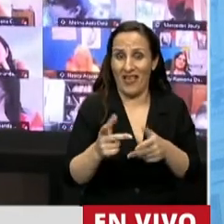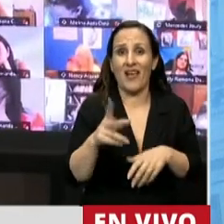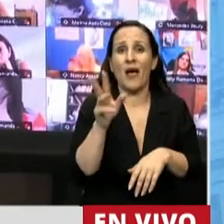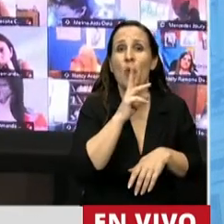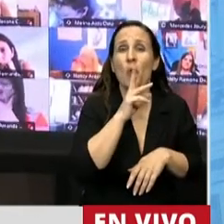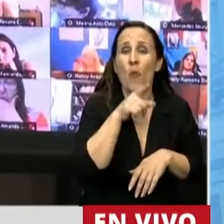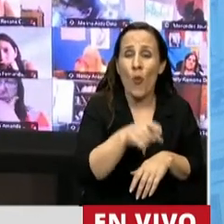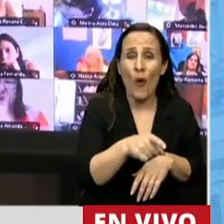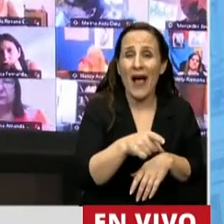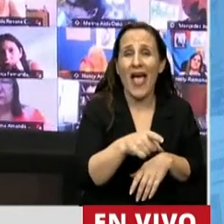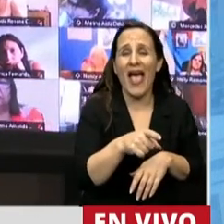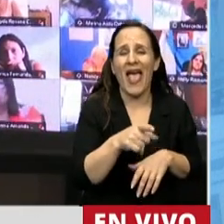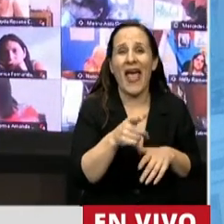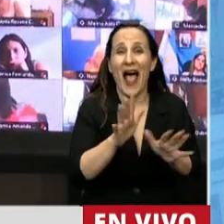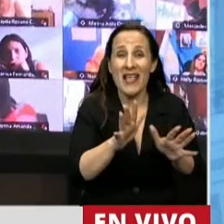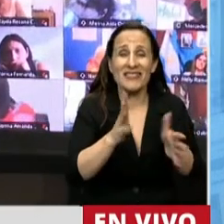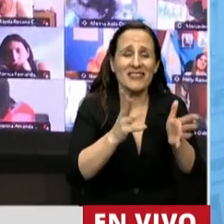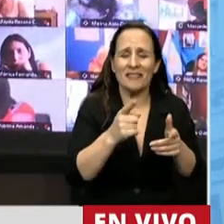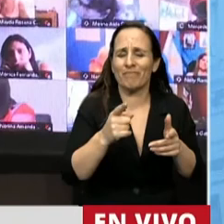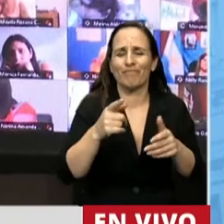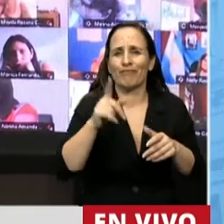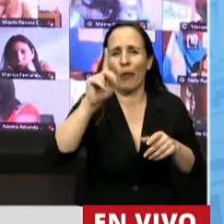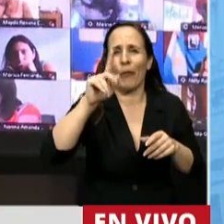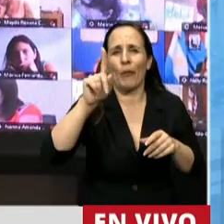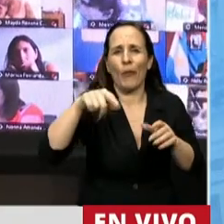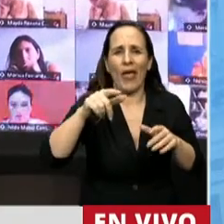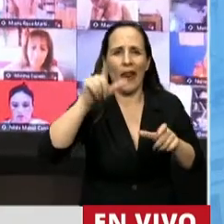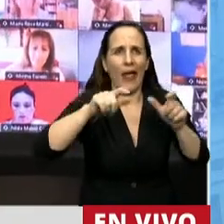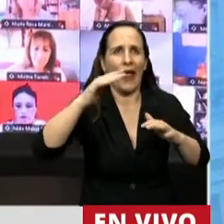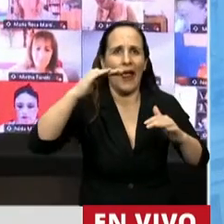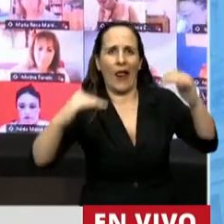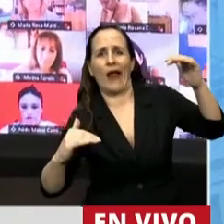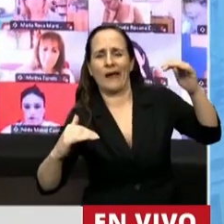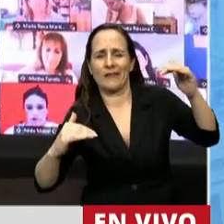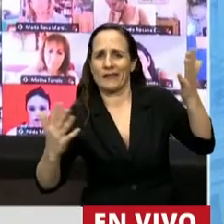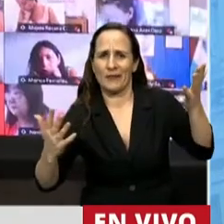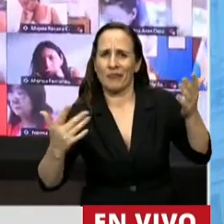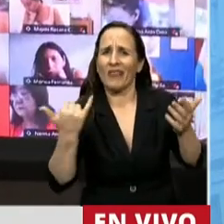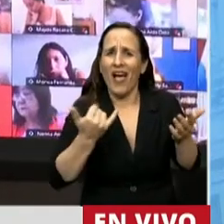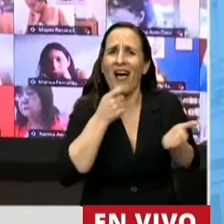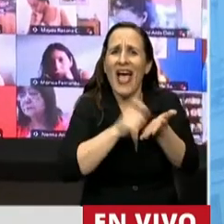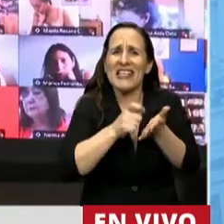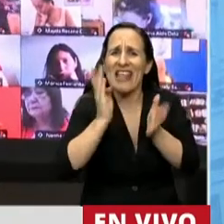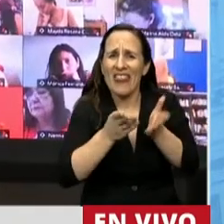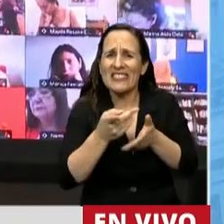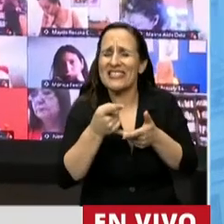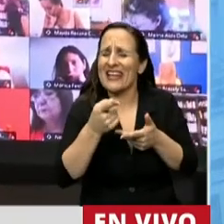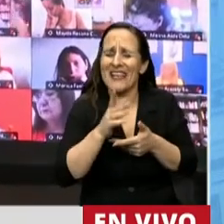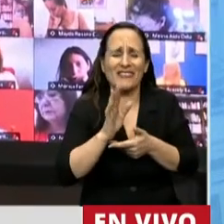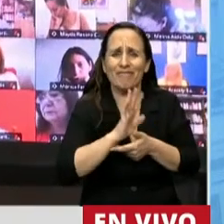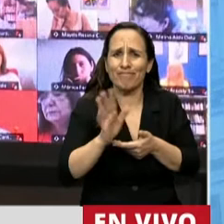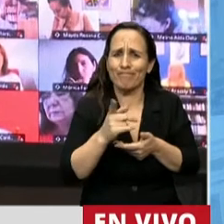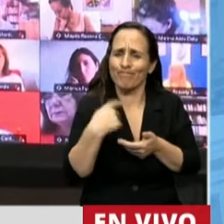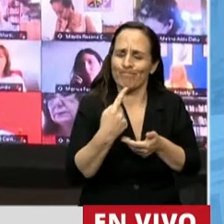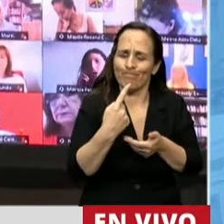siembra desigualdades, impiden la justicia social. Hay dramáticas estadísticas que nos obligan a atender